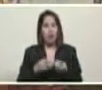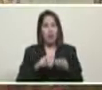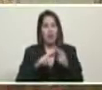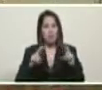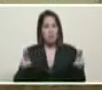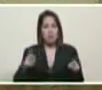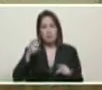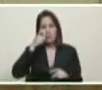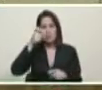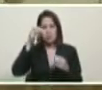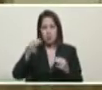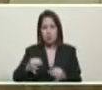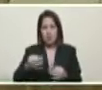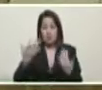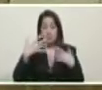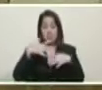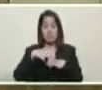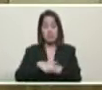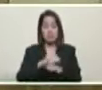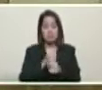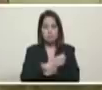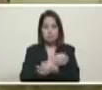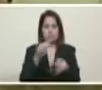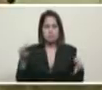seguridad, por la integridad territorial.